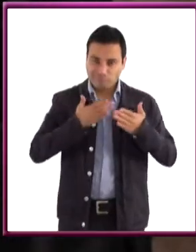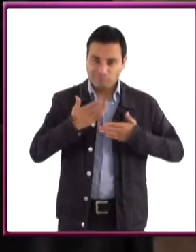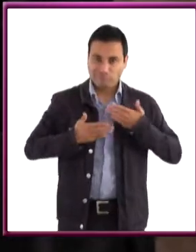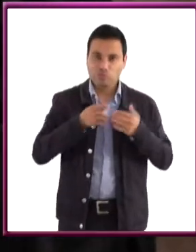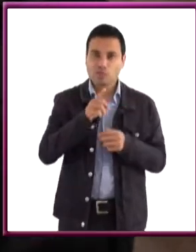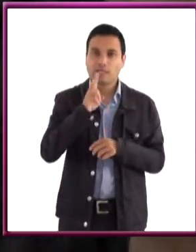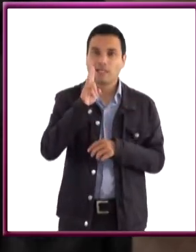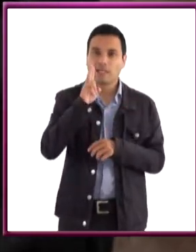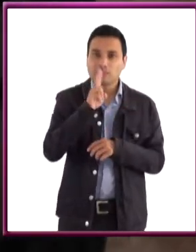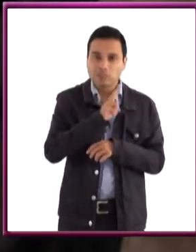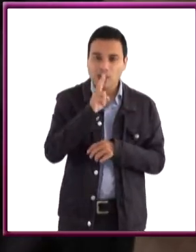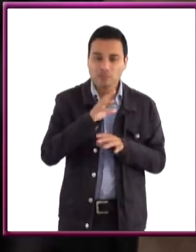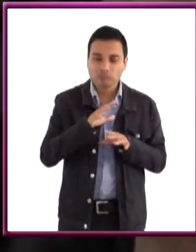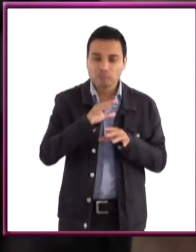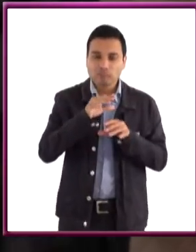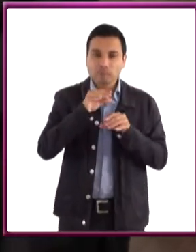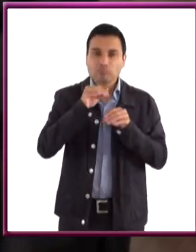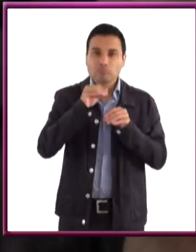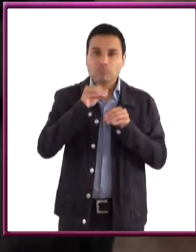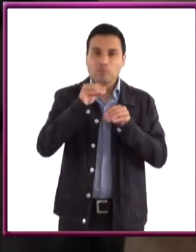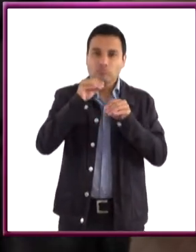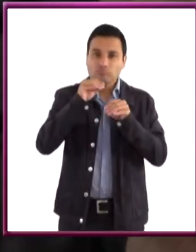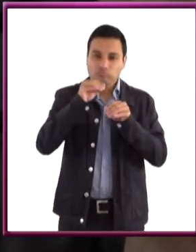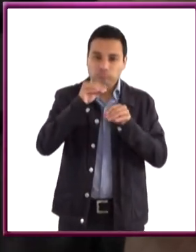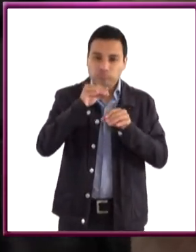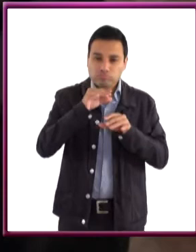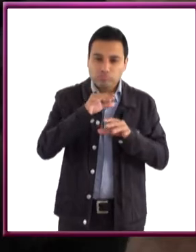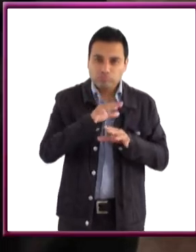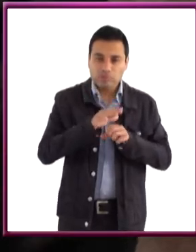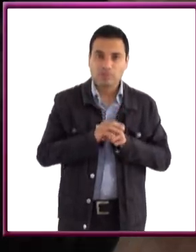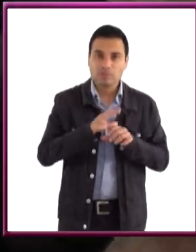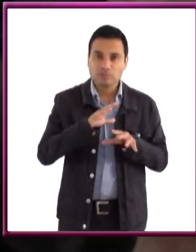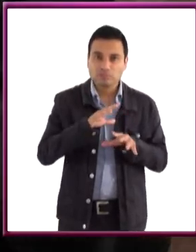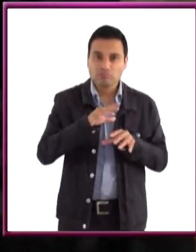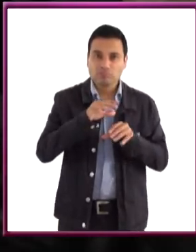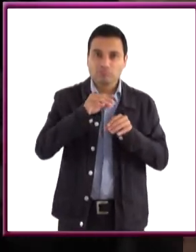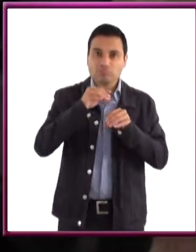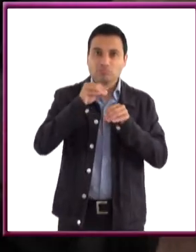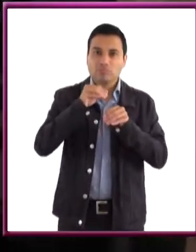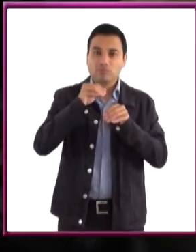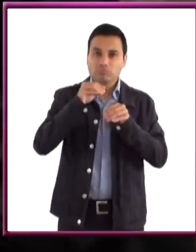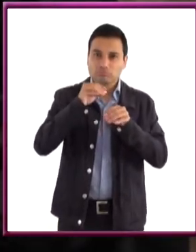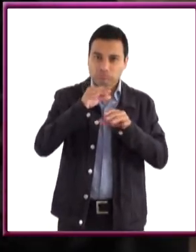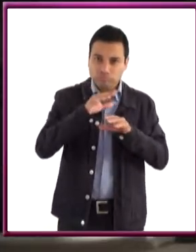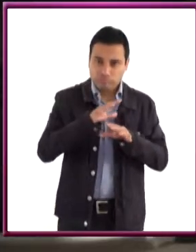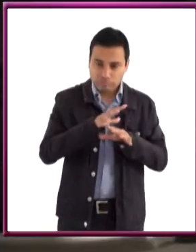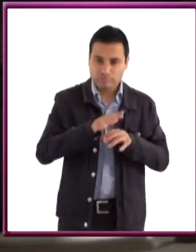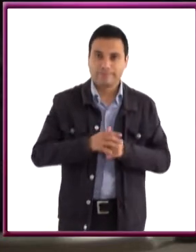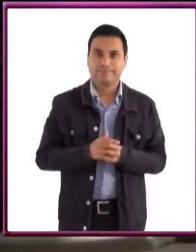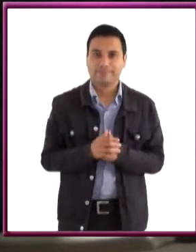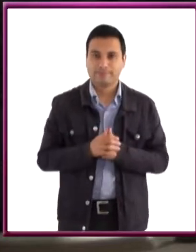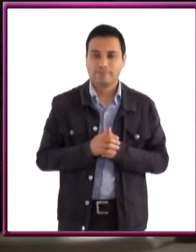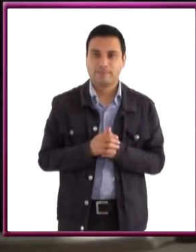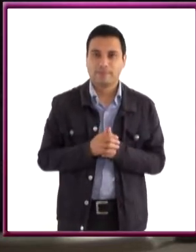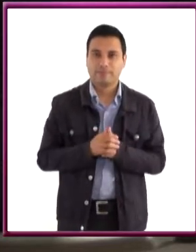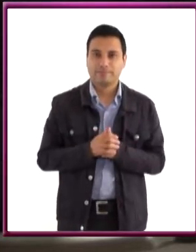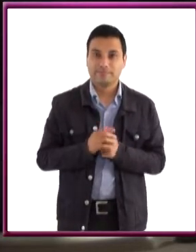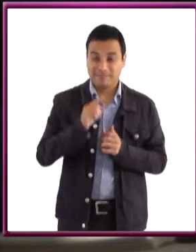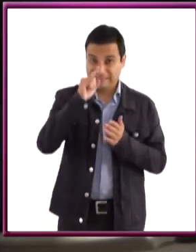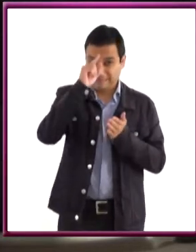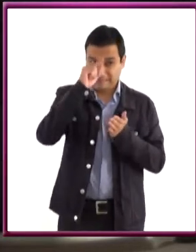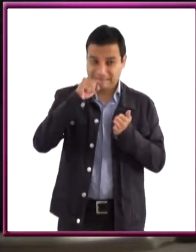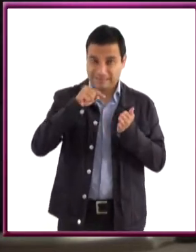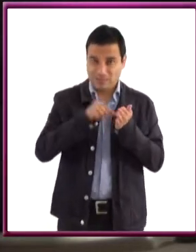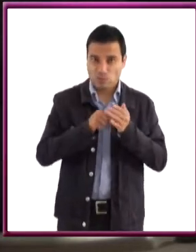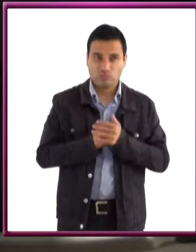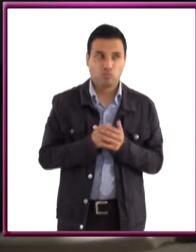respirar y justo usar la respiración como un medio de centrarte en el aquí y en el ahora. Y creo que uno